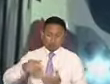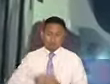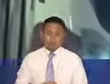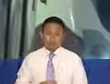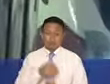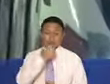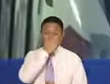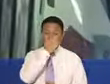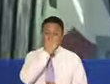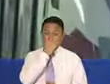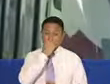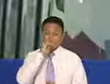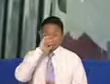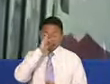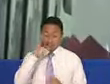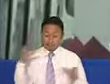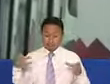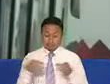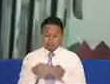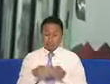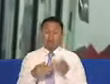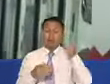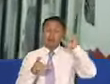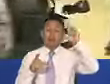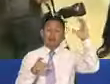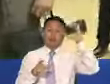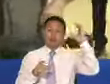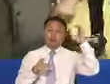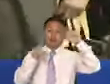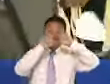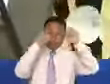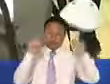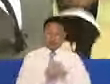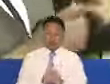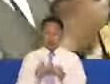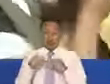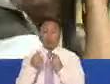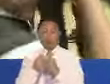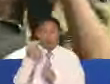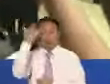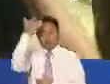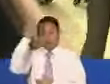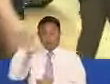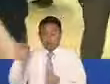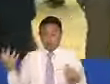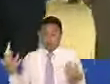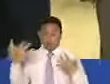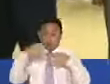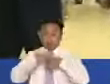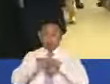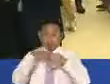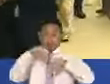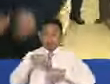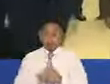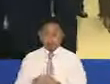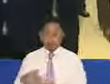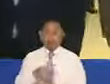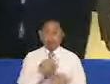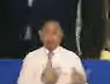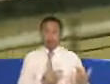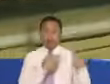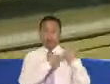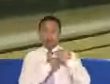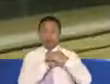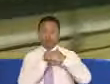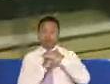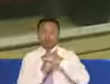la asociación conformada por la compañía colombiana metro de medellín y grupo francés trans death será la empresa operadora del metro de quito así